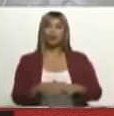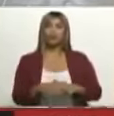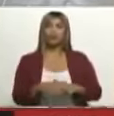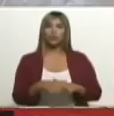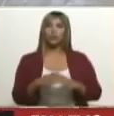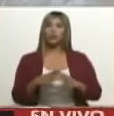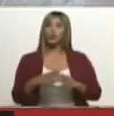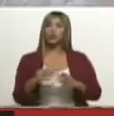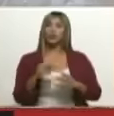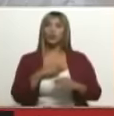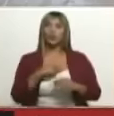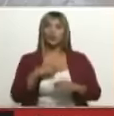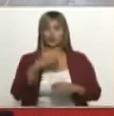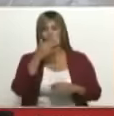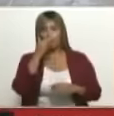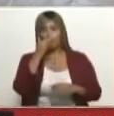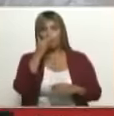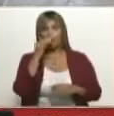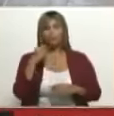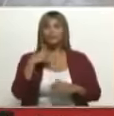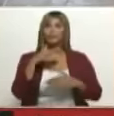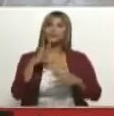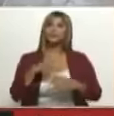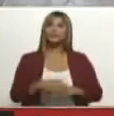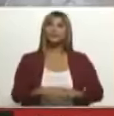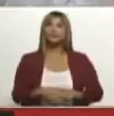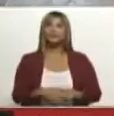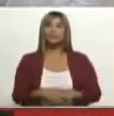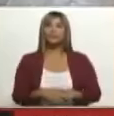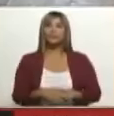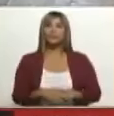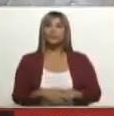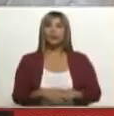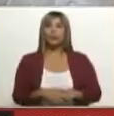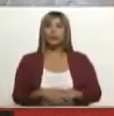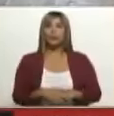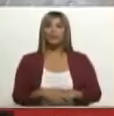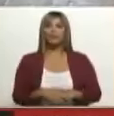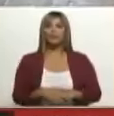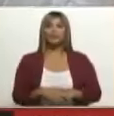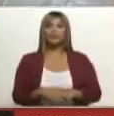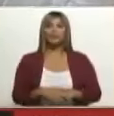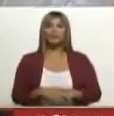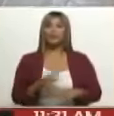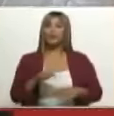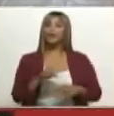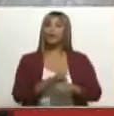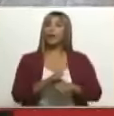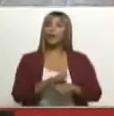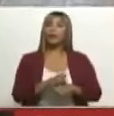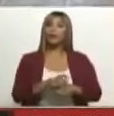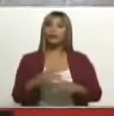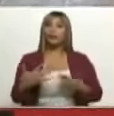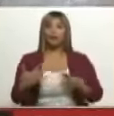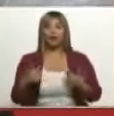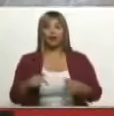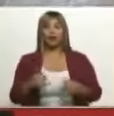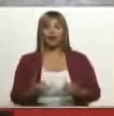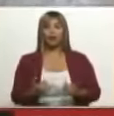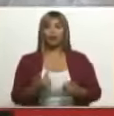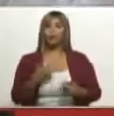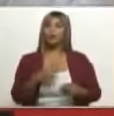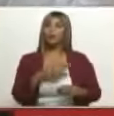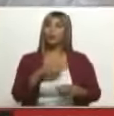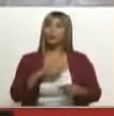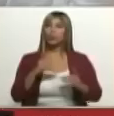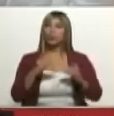Todas esas cosas nosotros las estamos considerando. Por supuesto que en estos momentos de emergencia que tuvimos aquí, bueno, tomamos unas